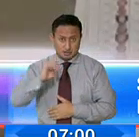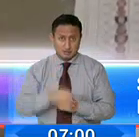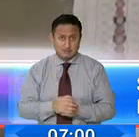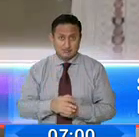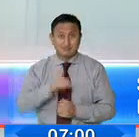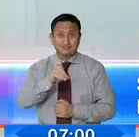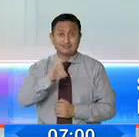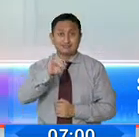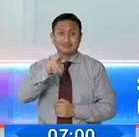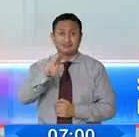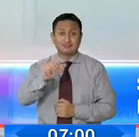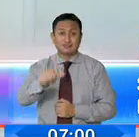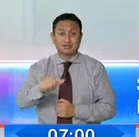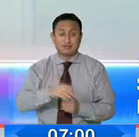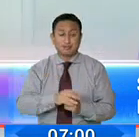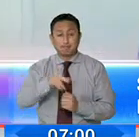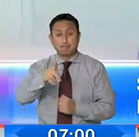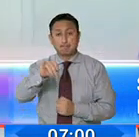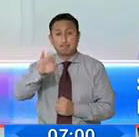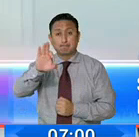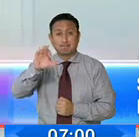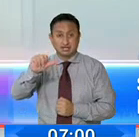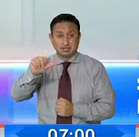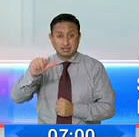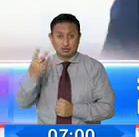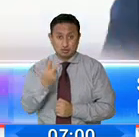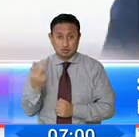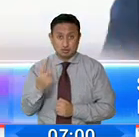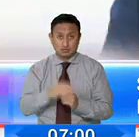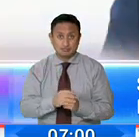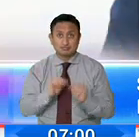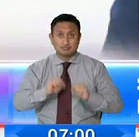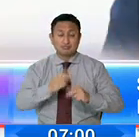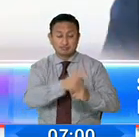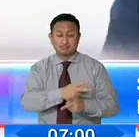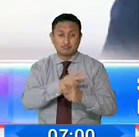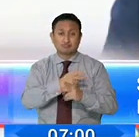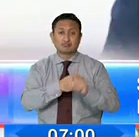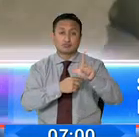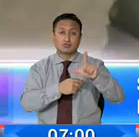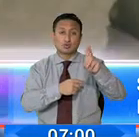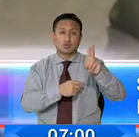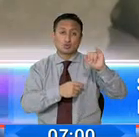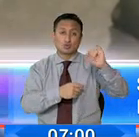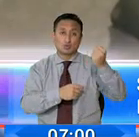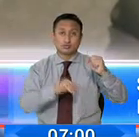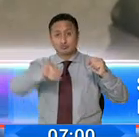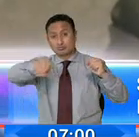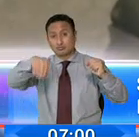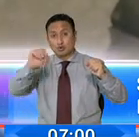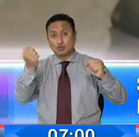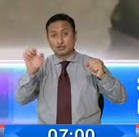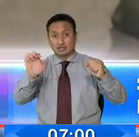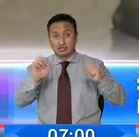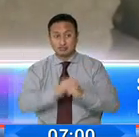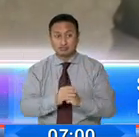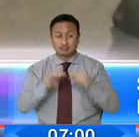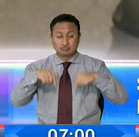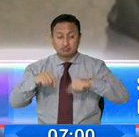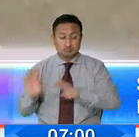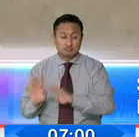Diana Tamaín y Enrique Pita, así como los consejeros Luis Verde Soto y José Cabrera,